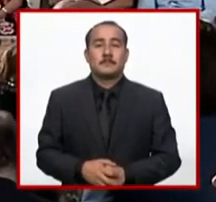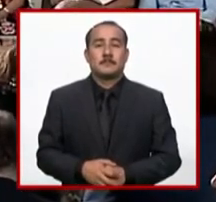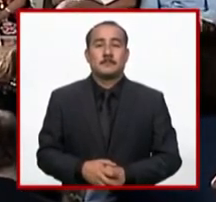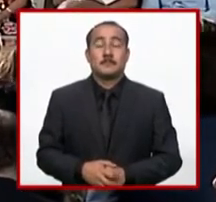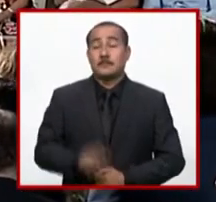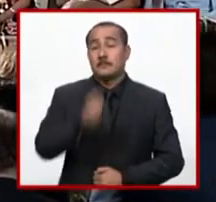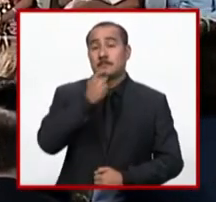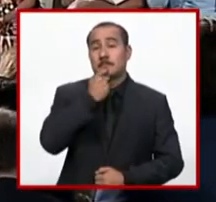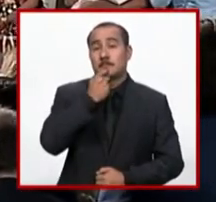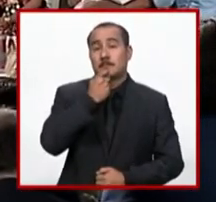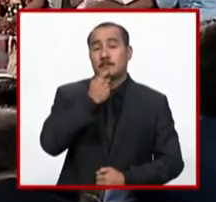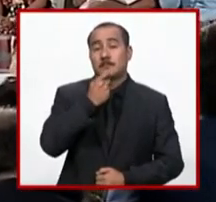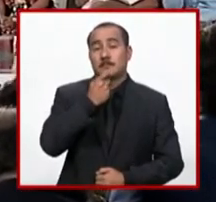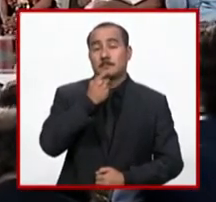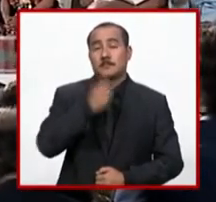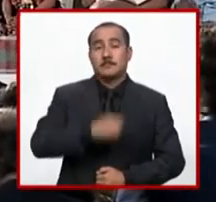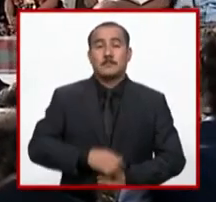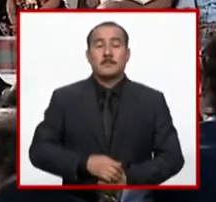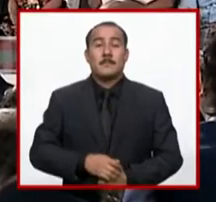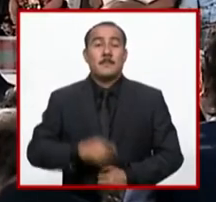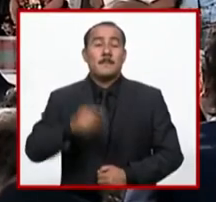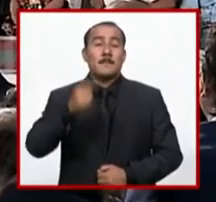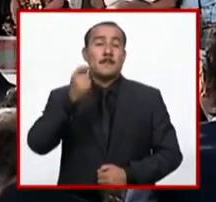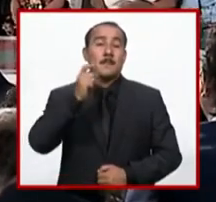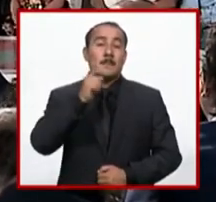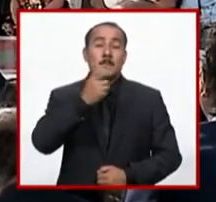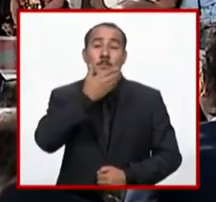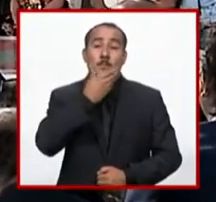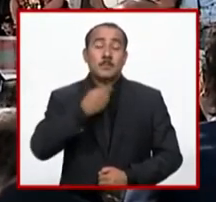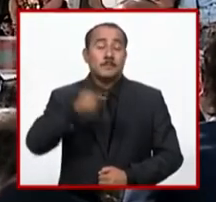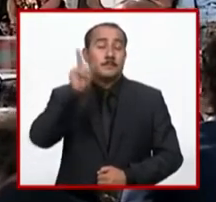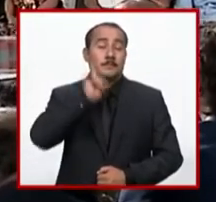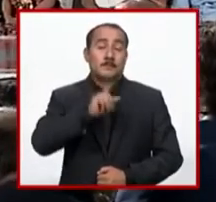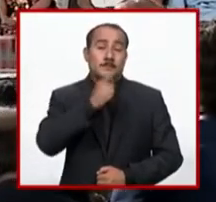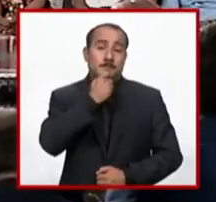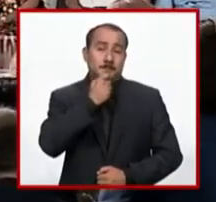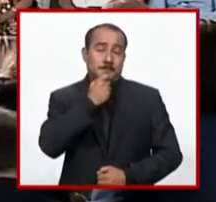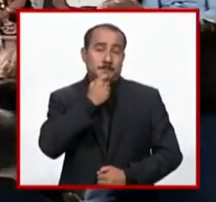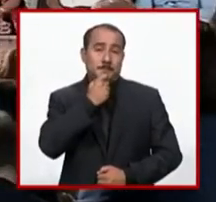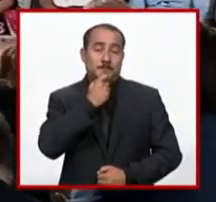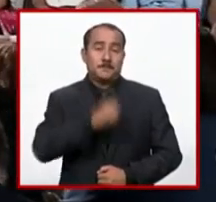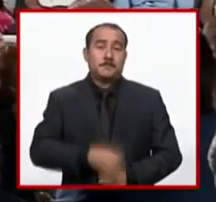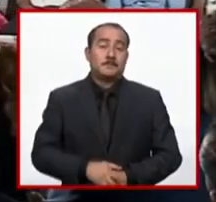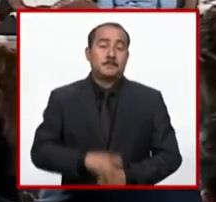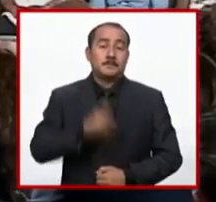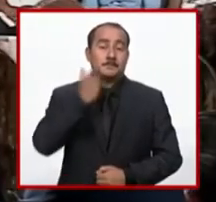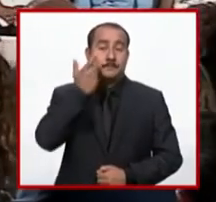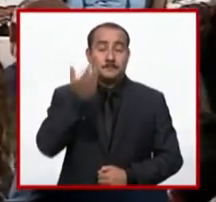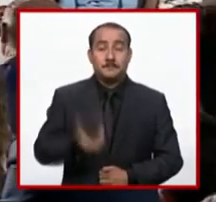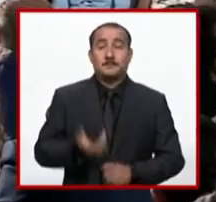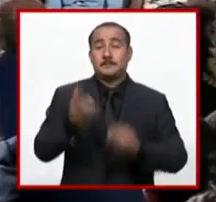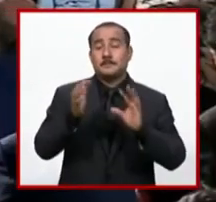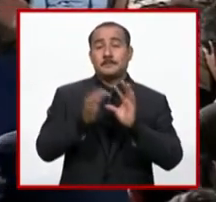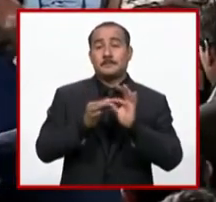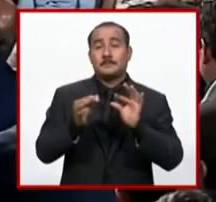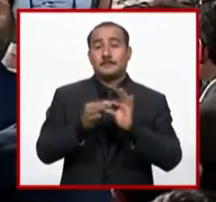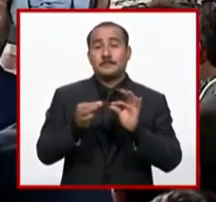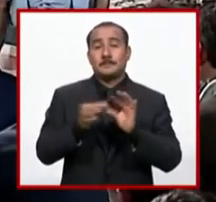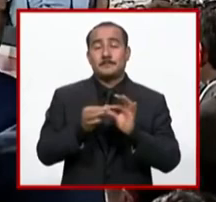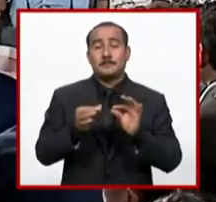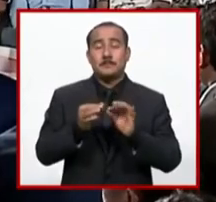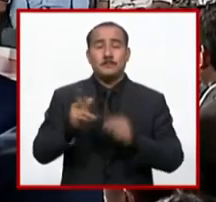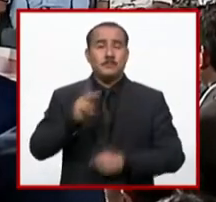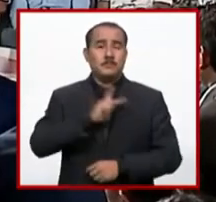los niños y las niñas de Oaxaca. Quiero decirles que